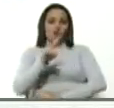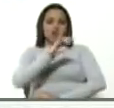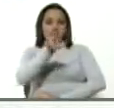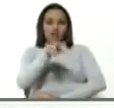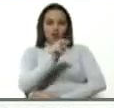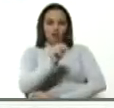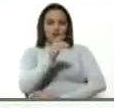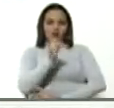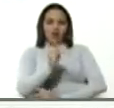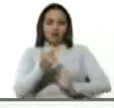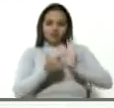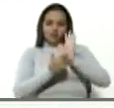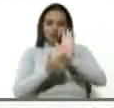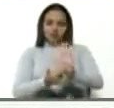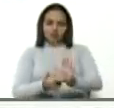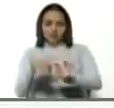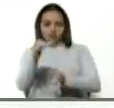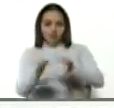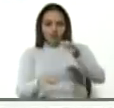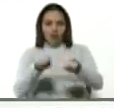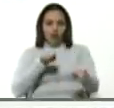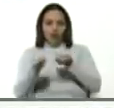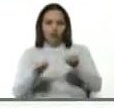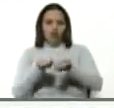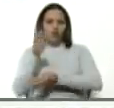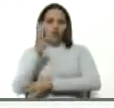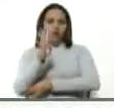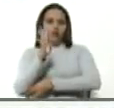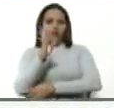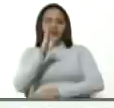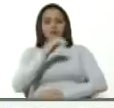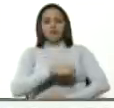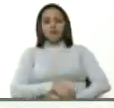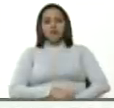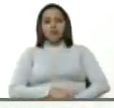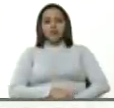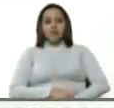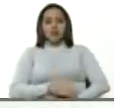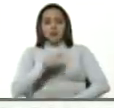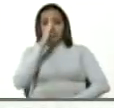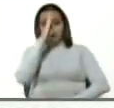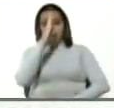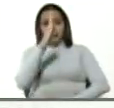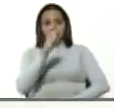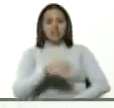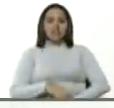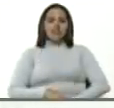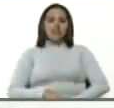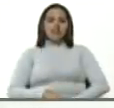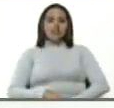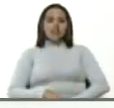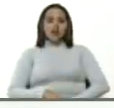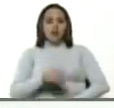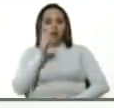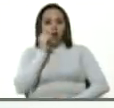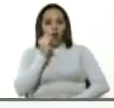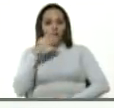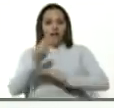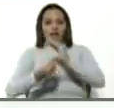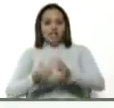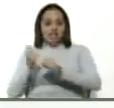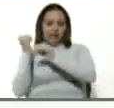que fue presentado en el Tribunal de Control 4 de Barinas el ciudadano José Castillo Ramírez por haber cazado de